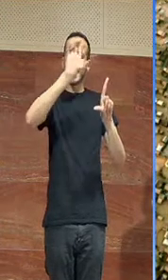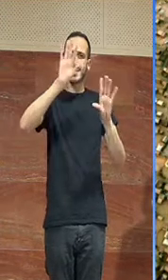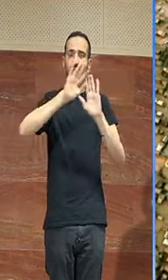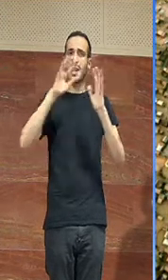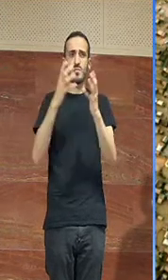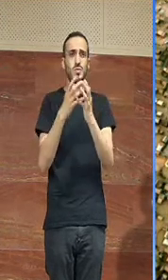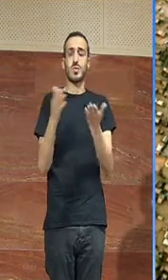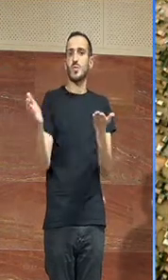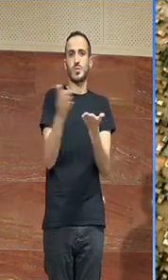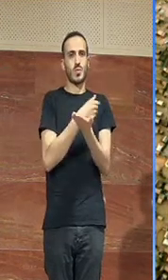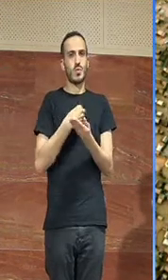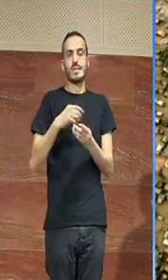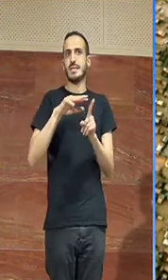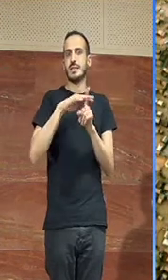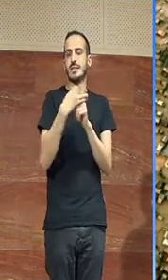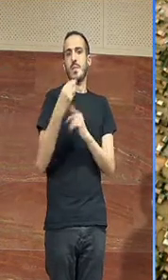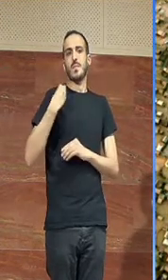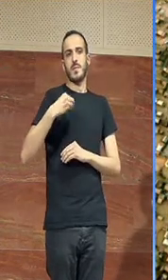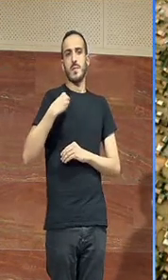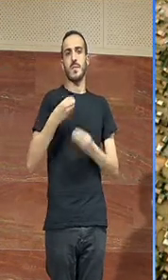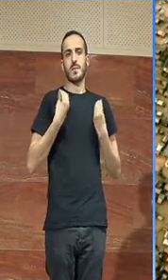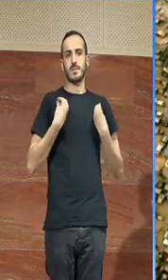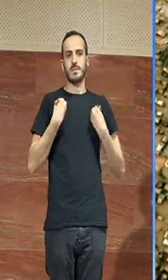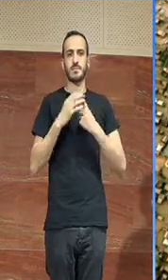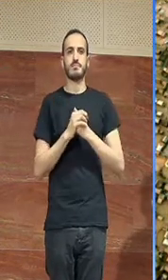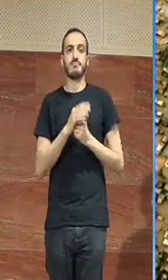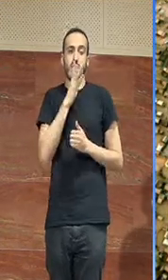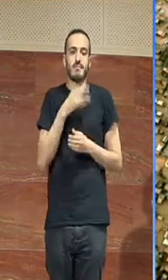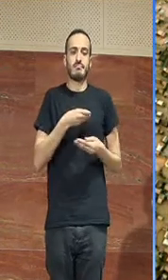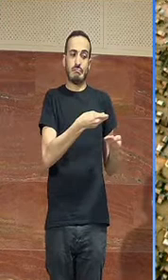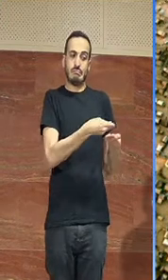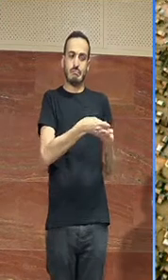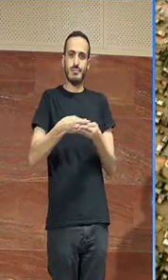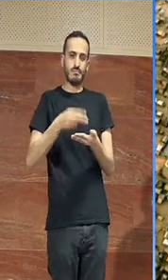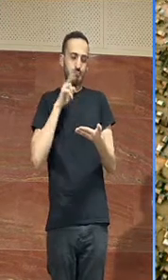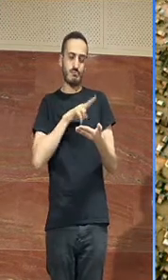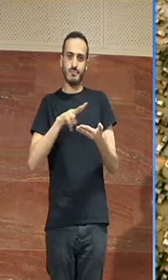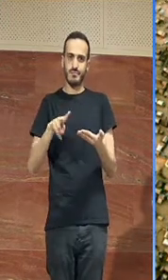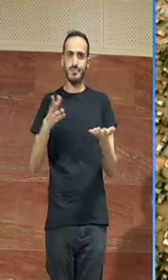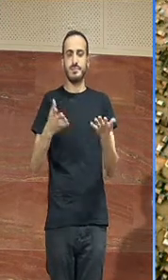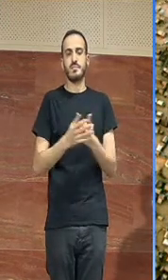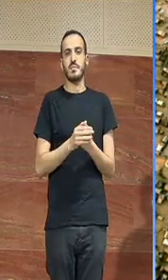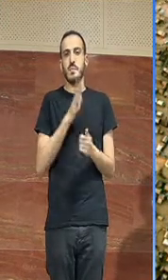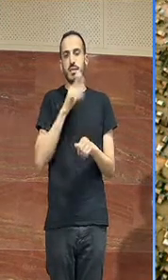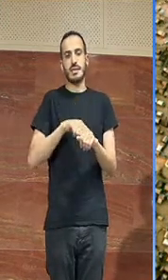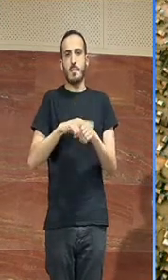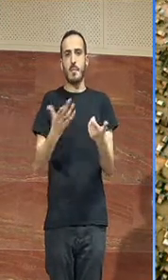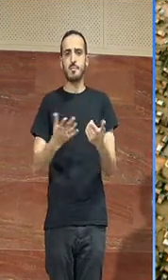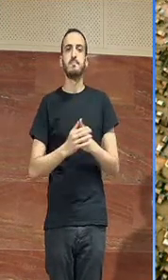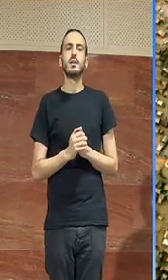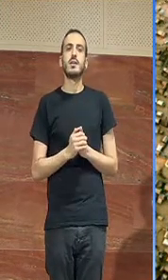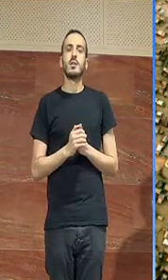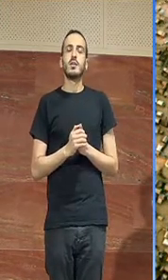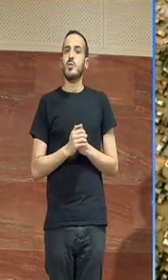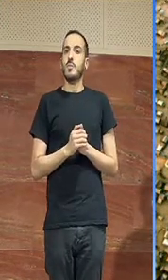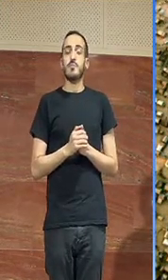pasan la nota. En fin, como la presentación estará en internet, yo os voy a dar muy deprisa todos